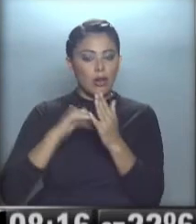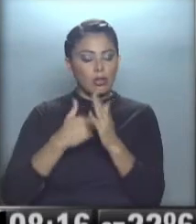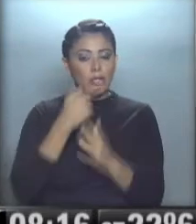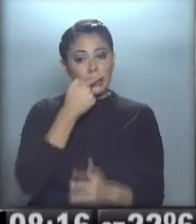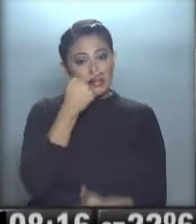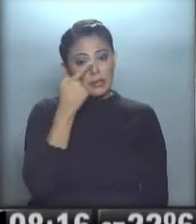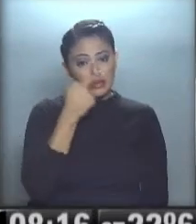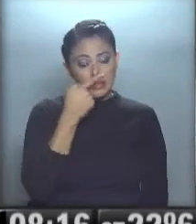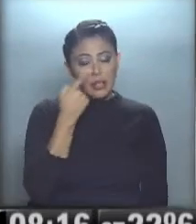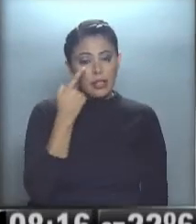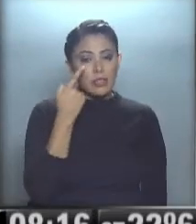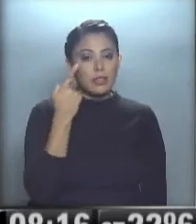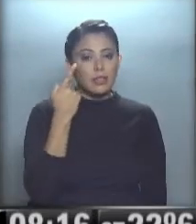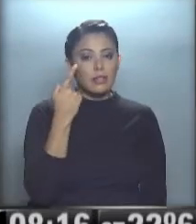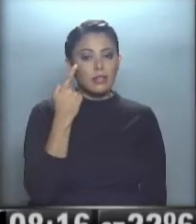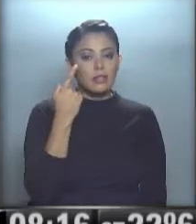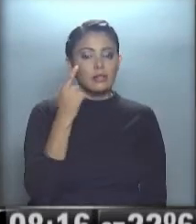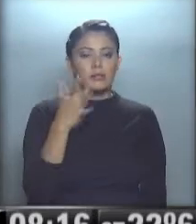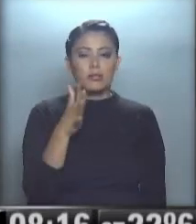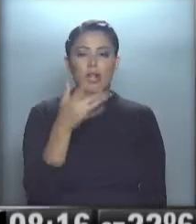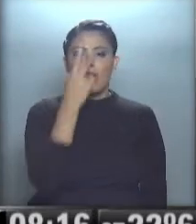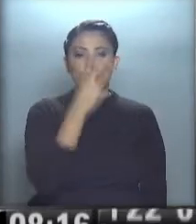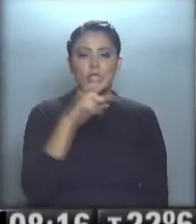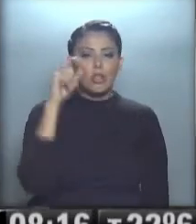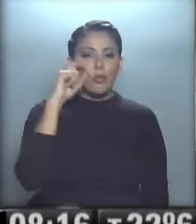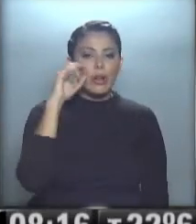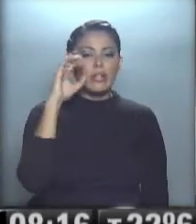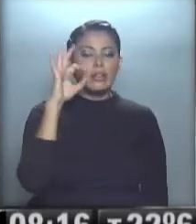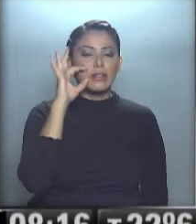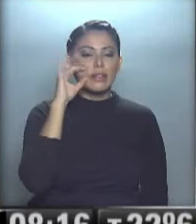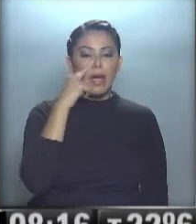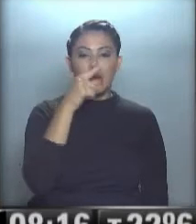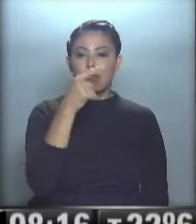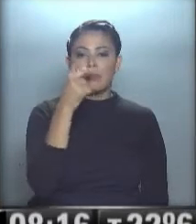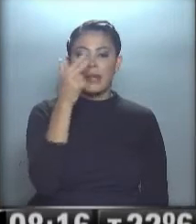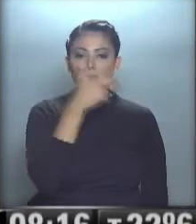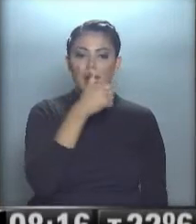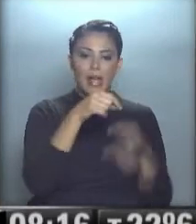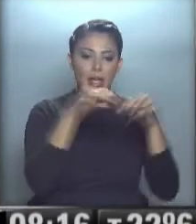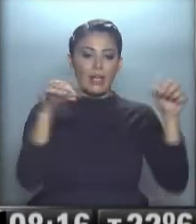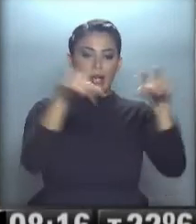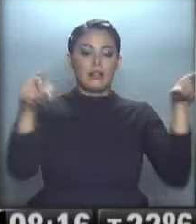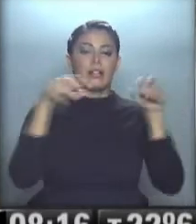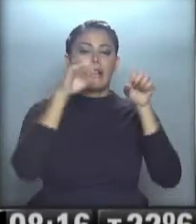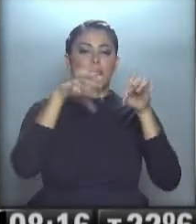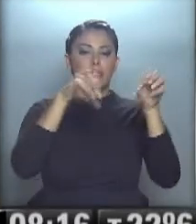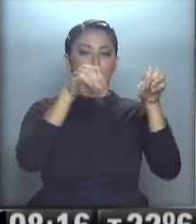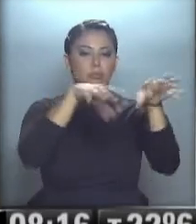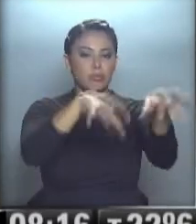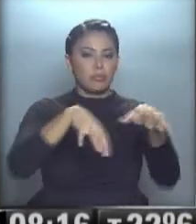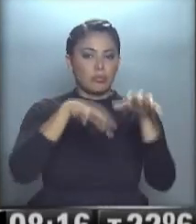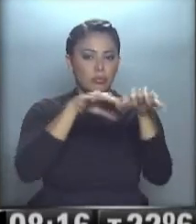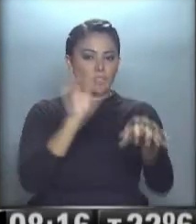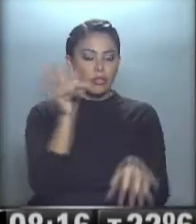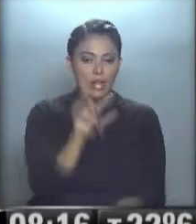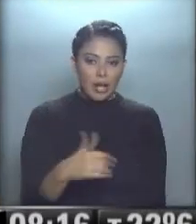interesante observar que son cerca de 240.000 hectáreas sembradas en Argentina, Las principales provincias, como ustedes saben,